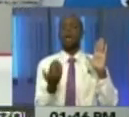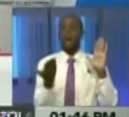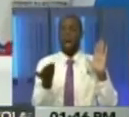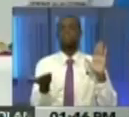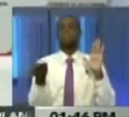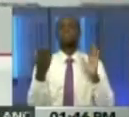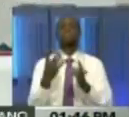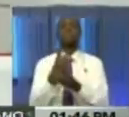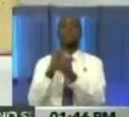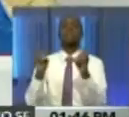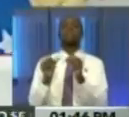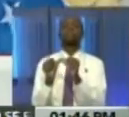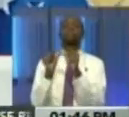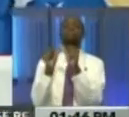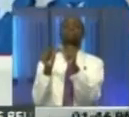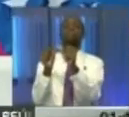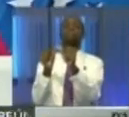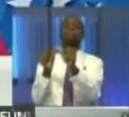4.